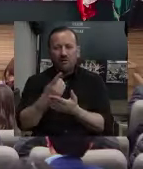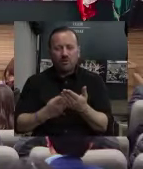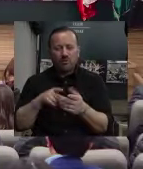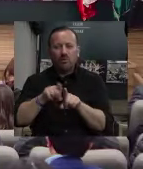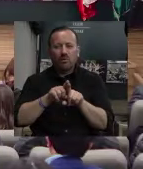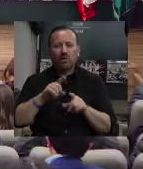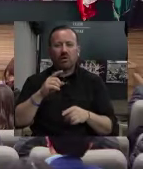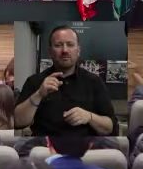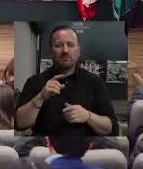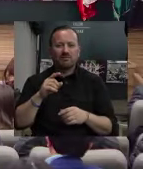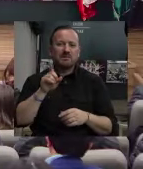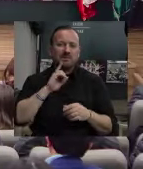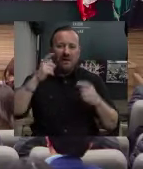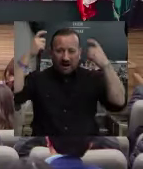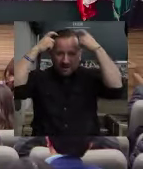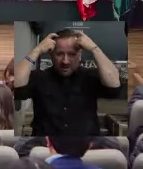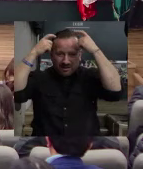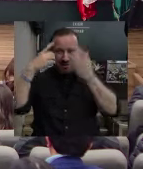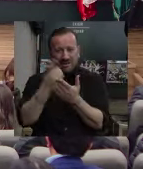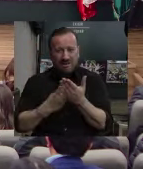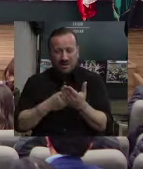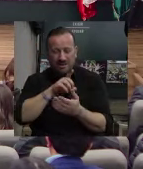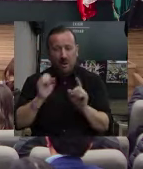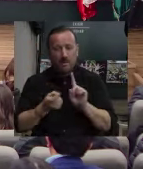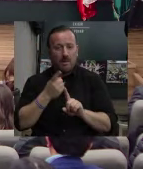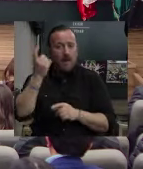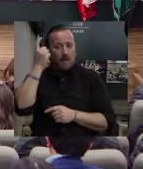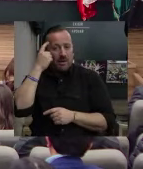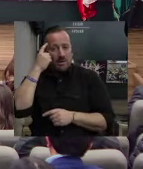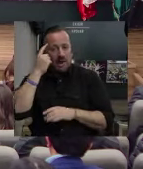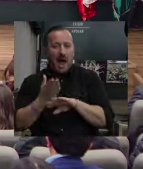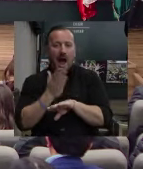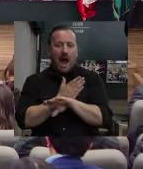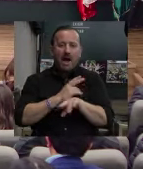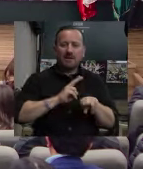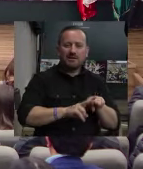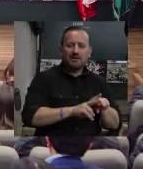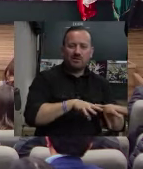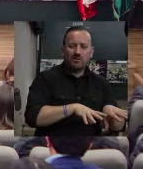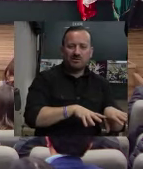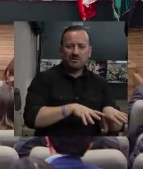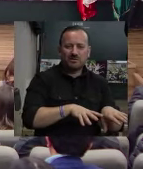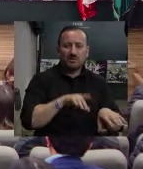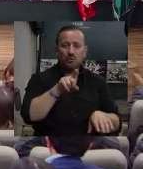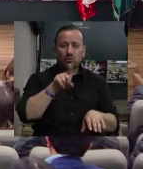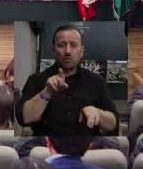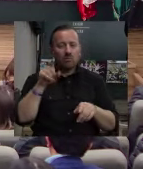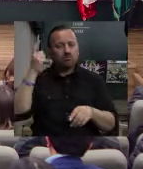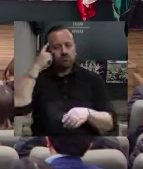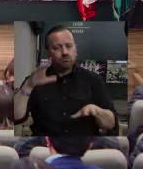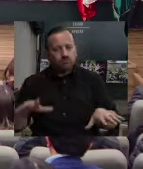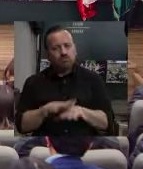sí que tiene una universidad él siempre decía primero hay que pensar antes de materializar tú eres